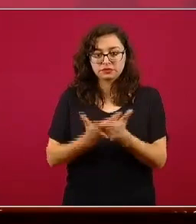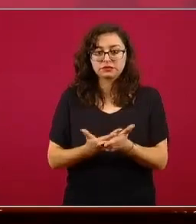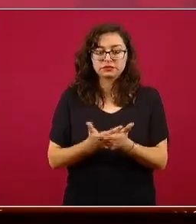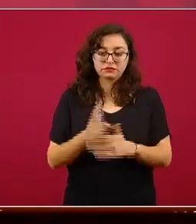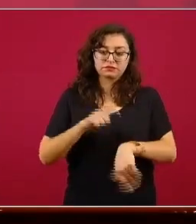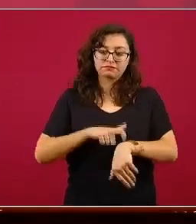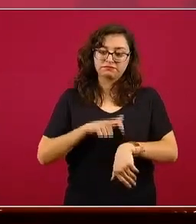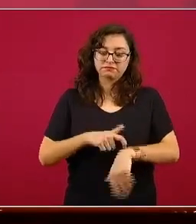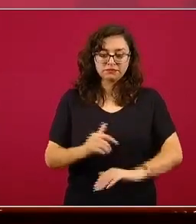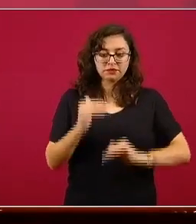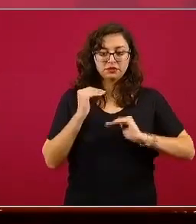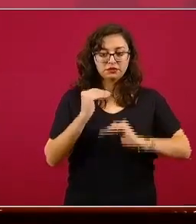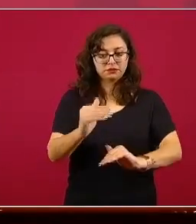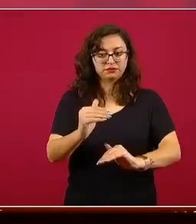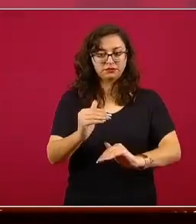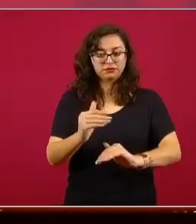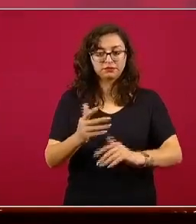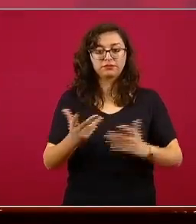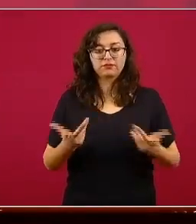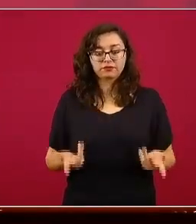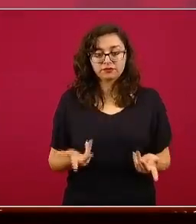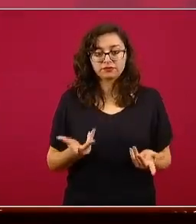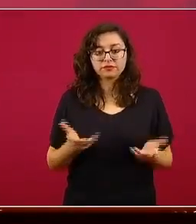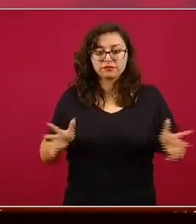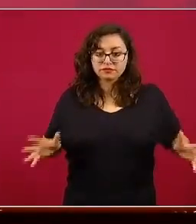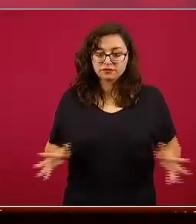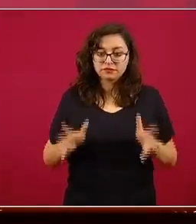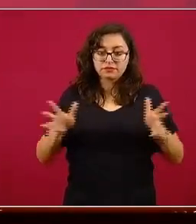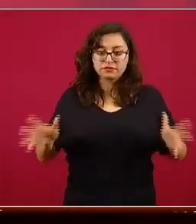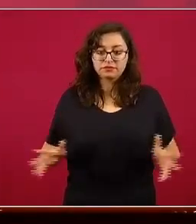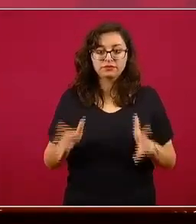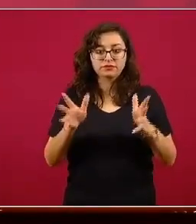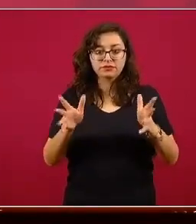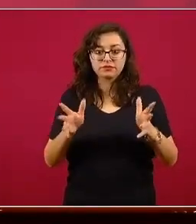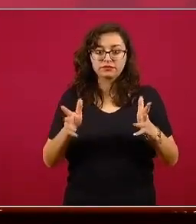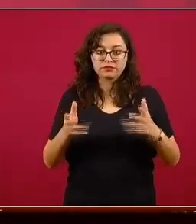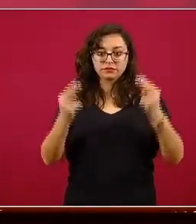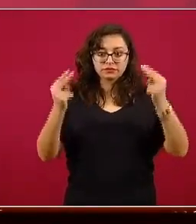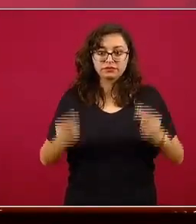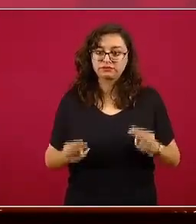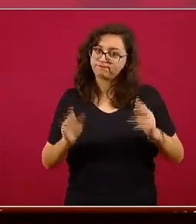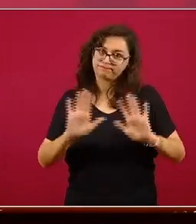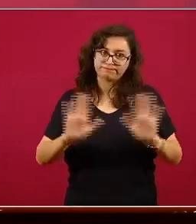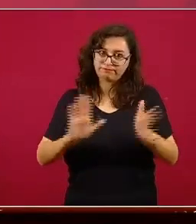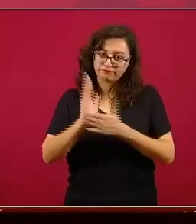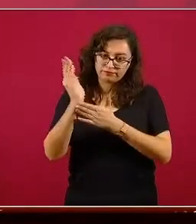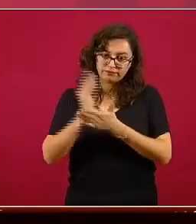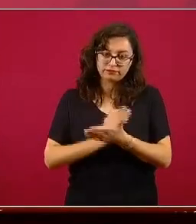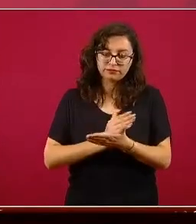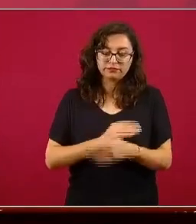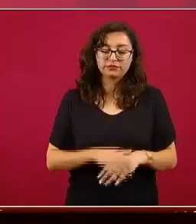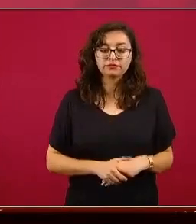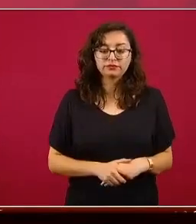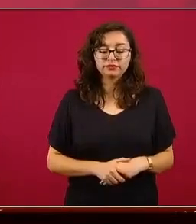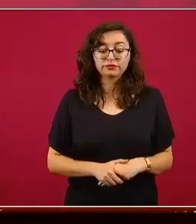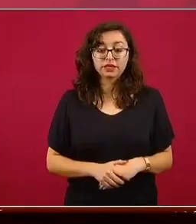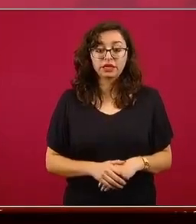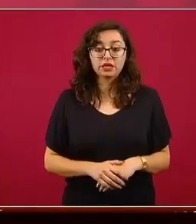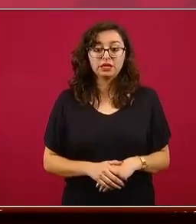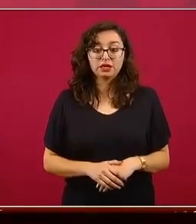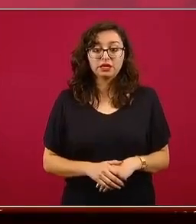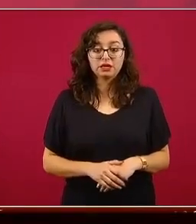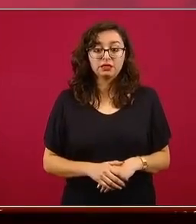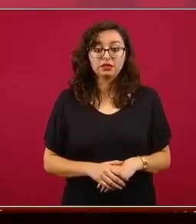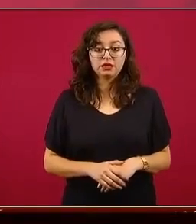límites a estas actividades que inducen o fomentan la llegada de personas. Dicho sea de paso, respecto